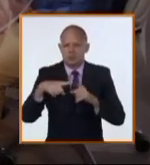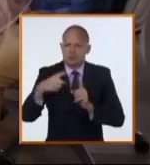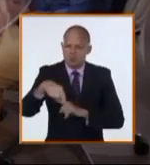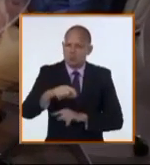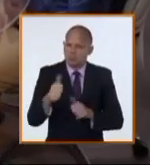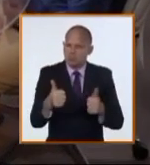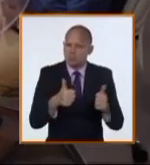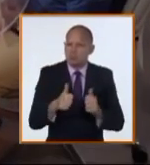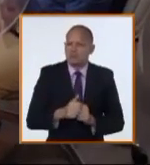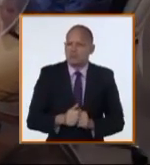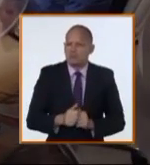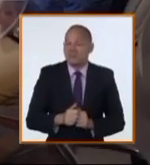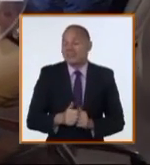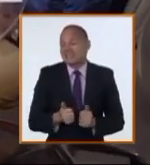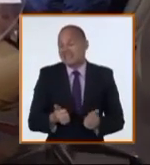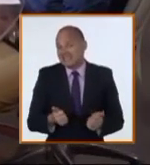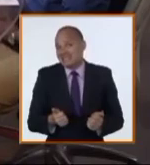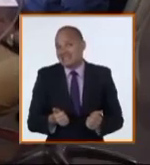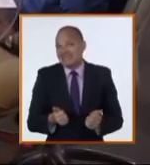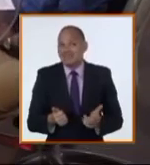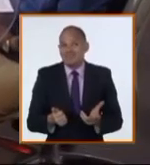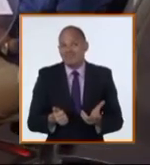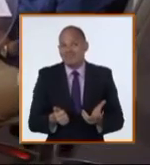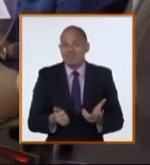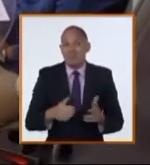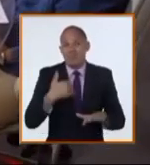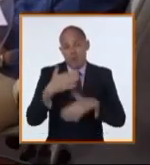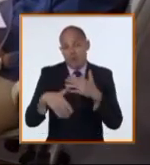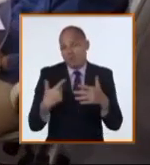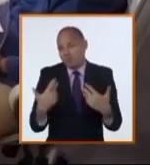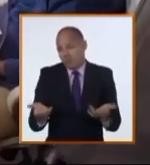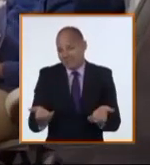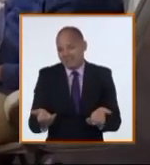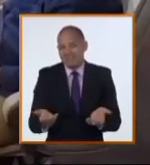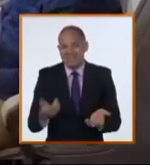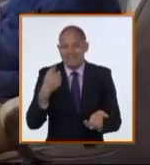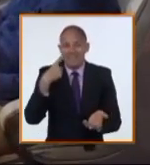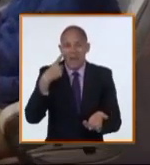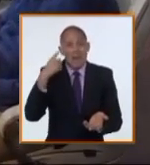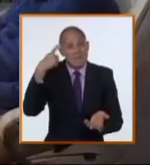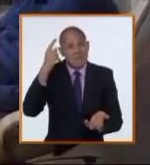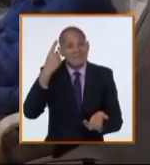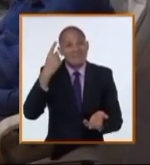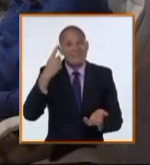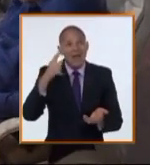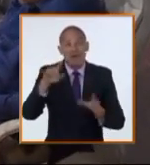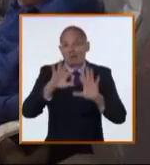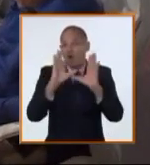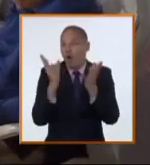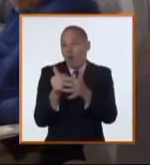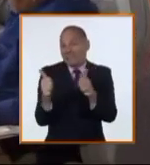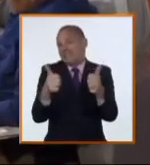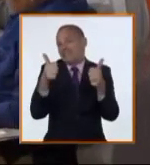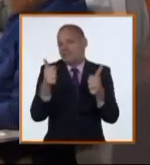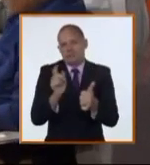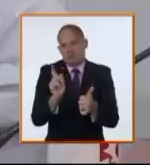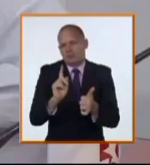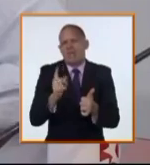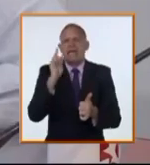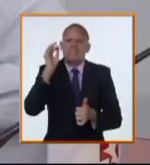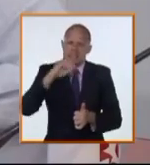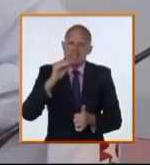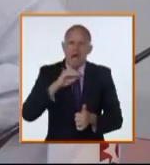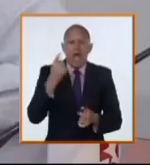hay lugares donde no están creadas las condiciones todavía y por eso es importante recargar recalcar de que estamos ante